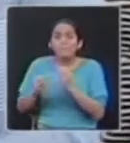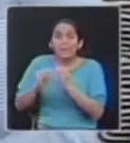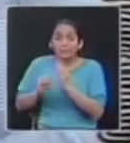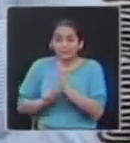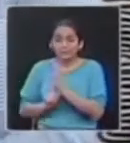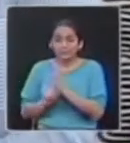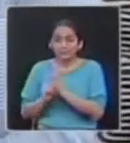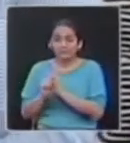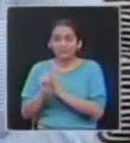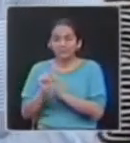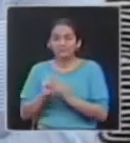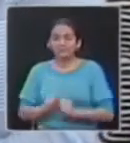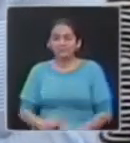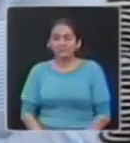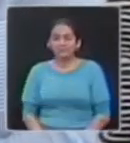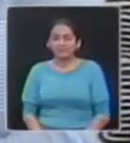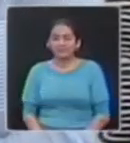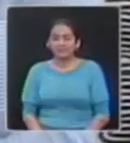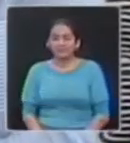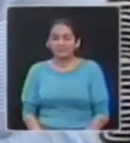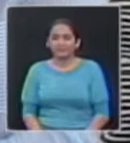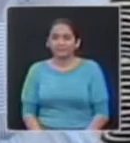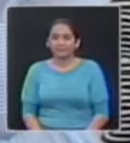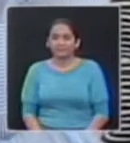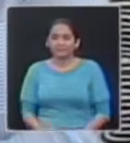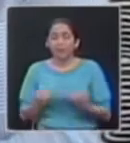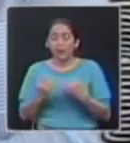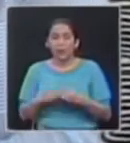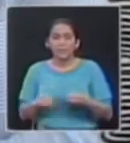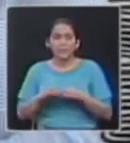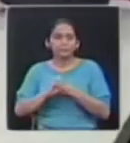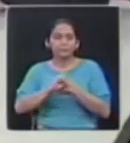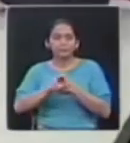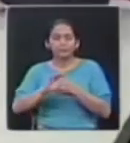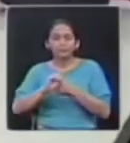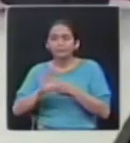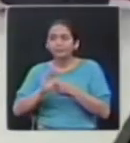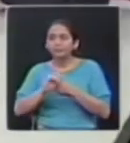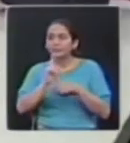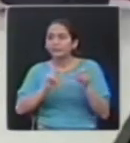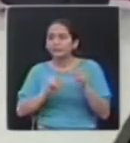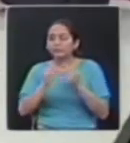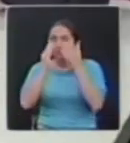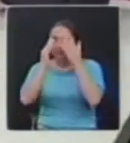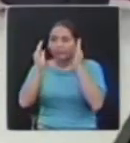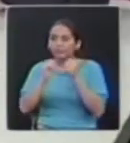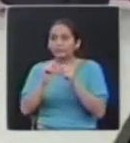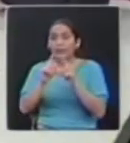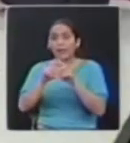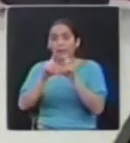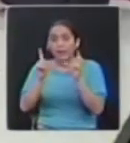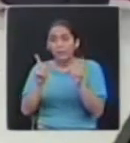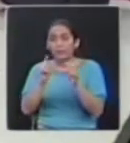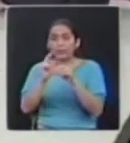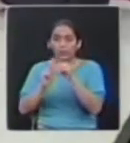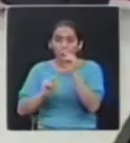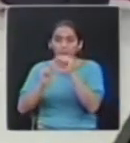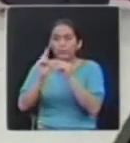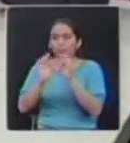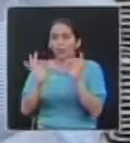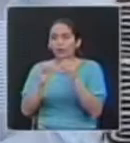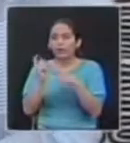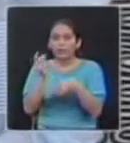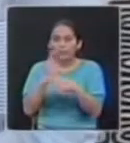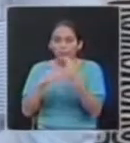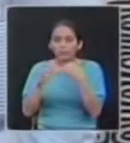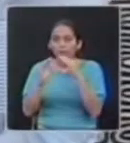elecciones, digamos, con mucha más información, mucha más publicidad para poder decirles a las constructoras, a los agentes inmobiliarios, que nosotros estamos